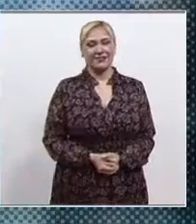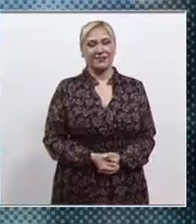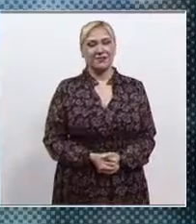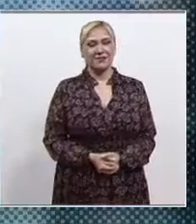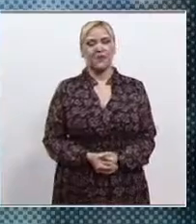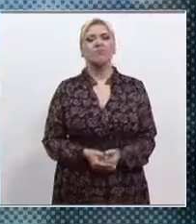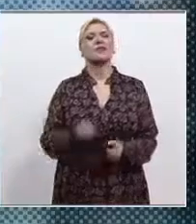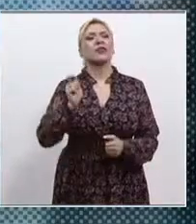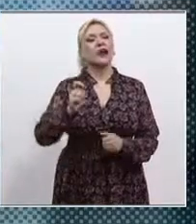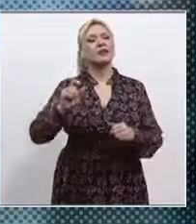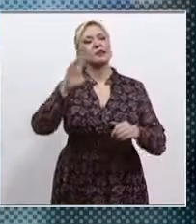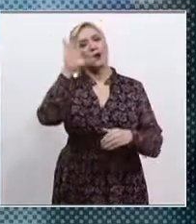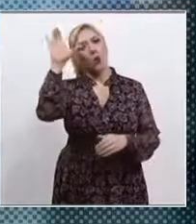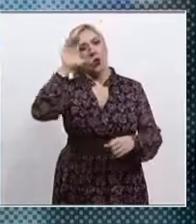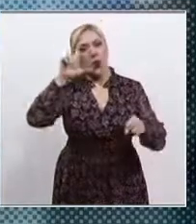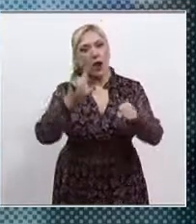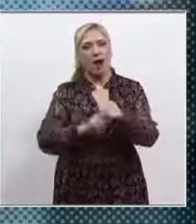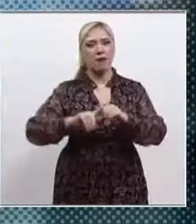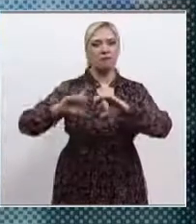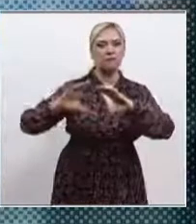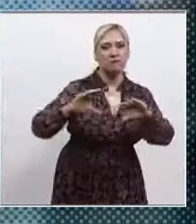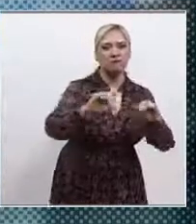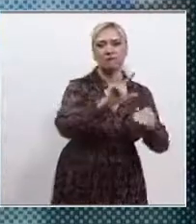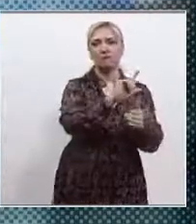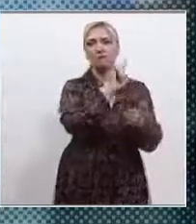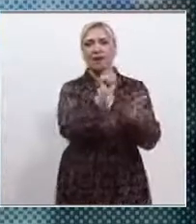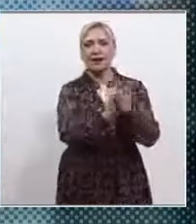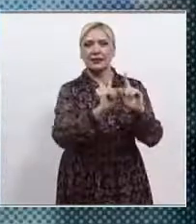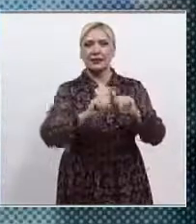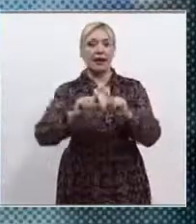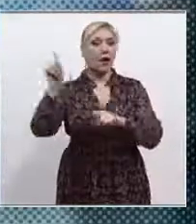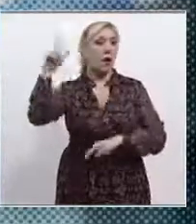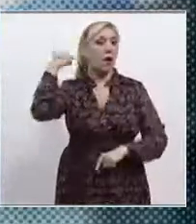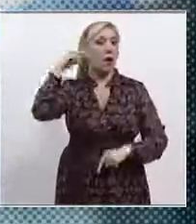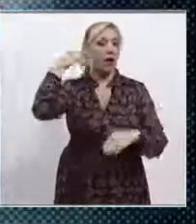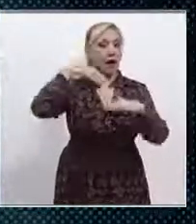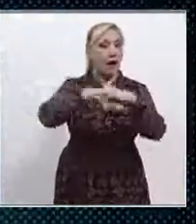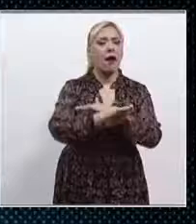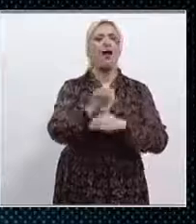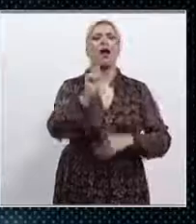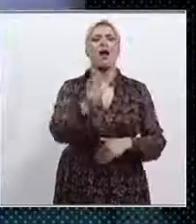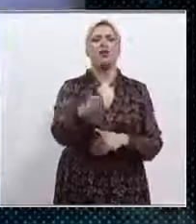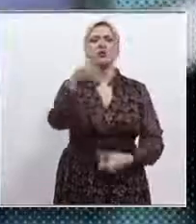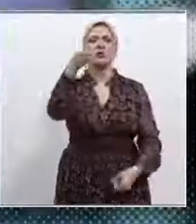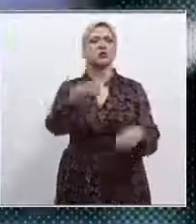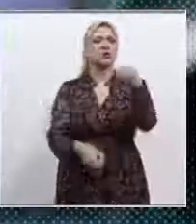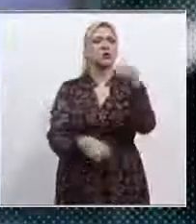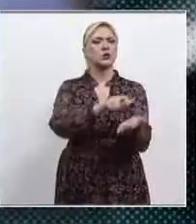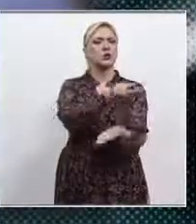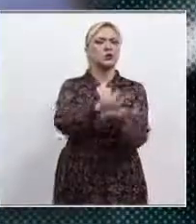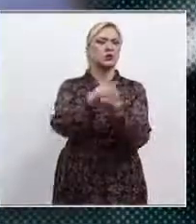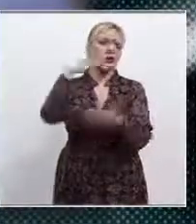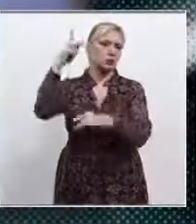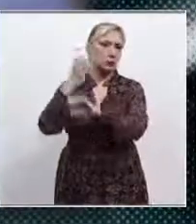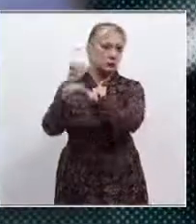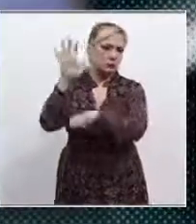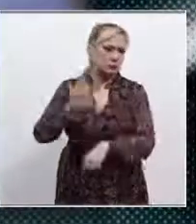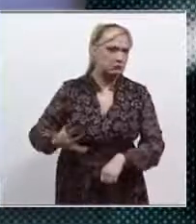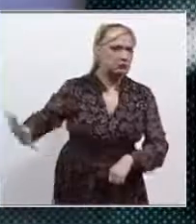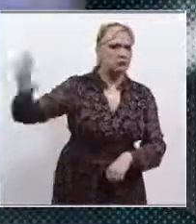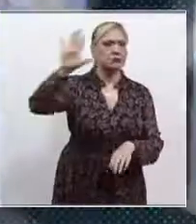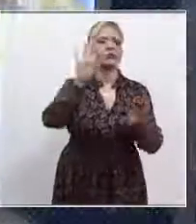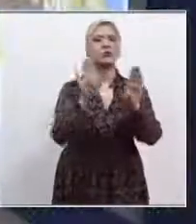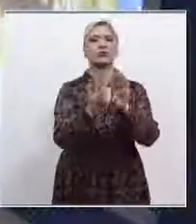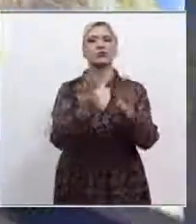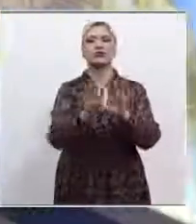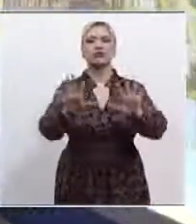En la Casa de la Cultura Jurídica de Guadalajara se llevó a cabo la conferencia Justicia en lo Local, desahogo de audiencias en segunda instancia